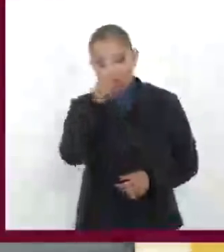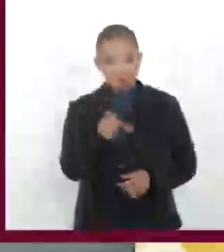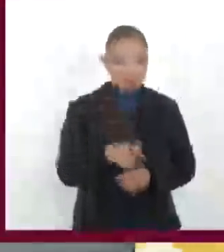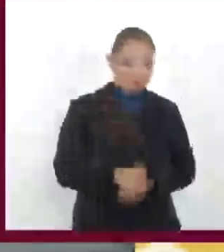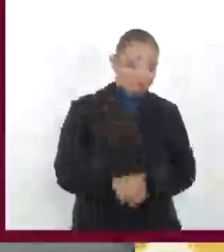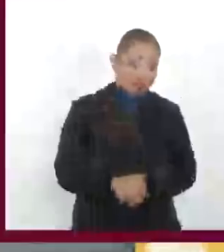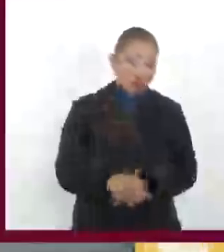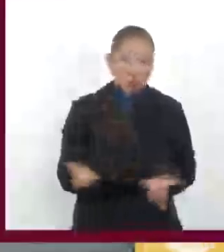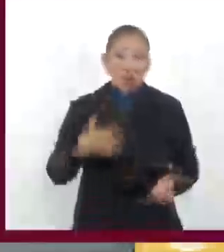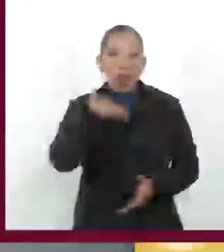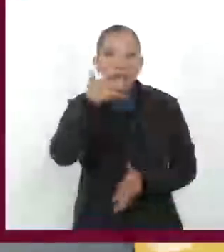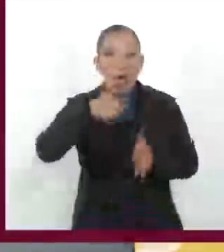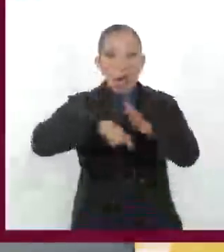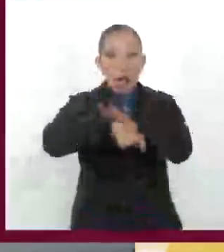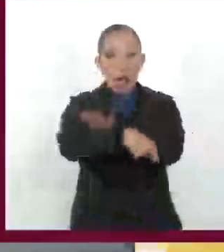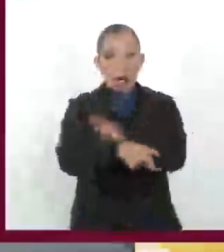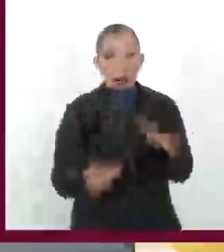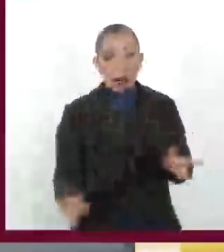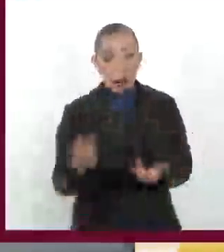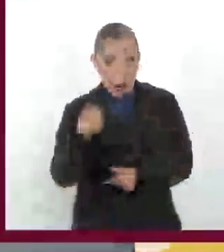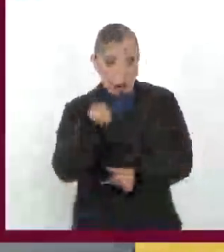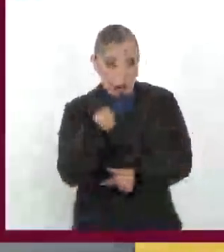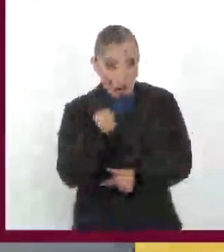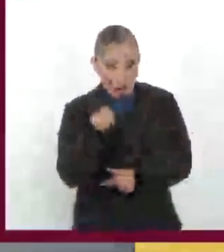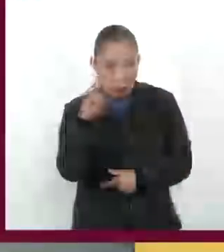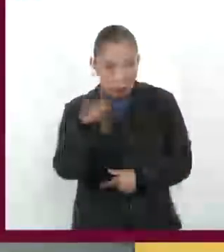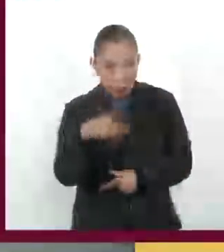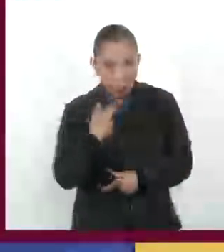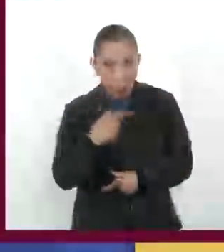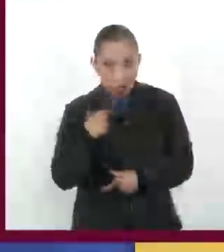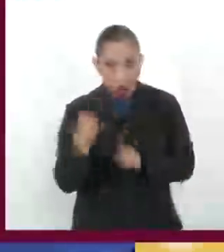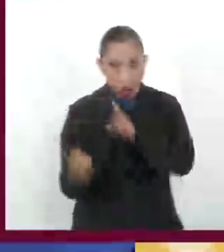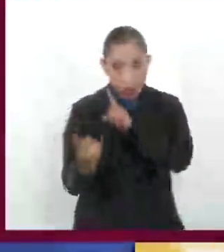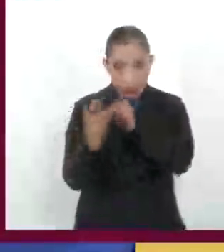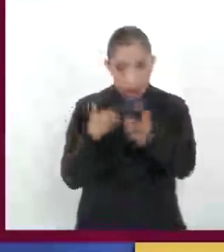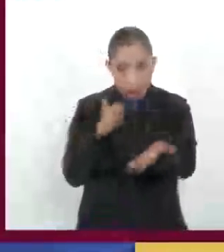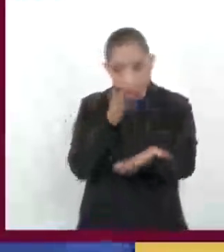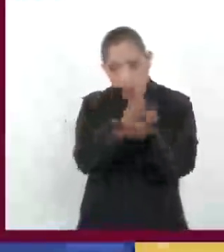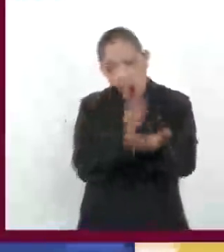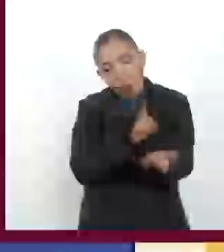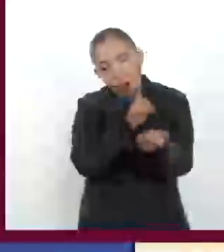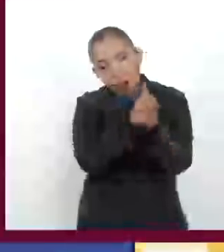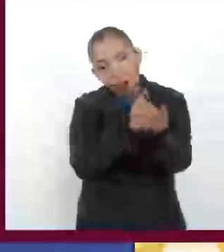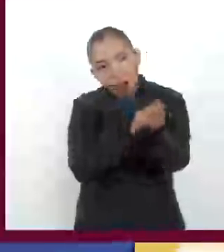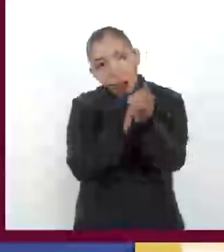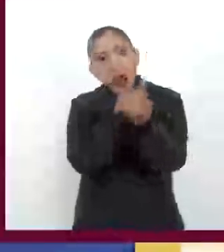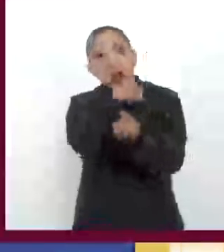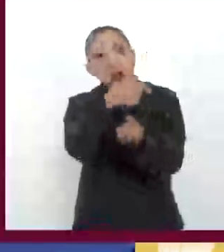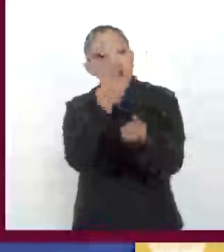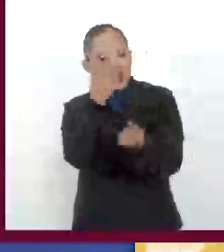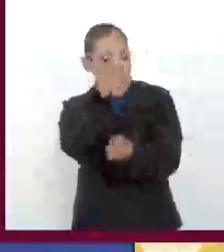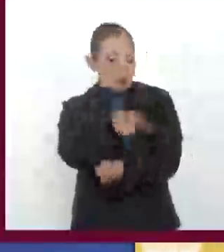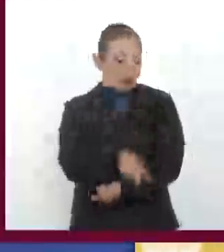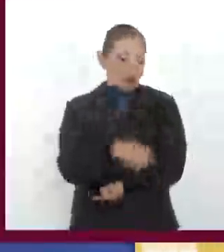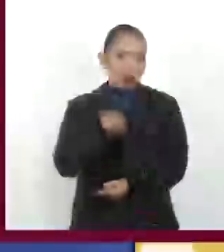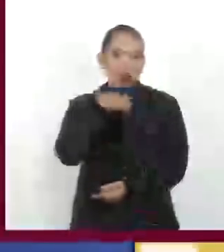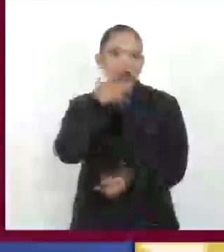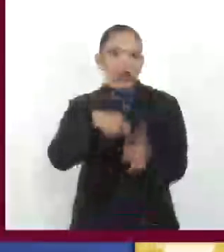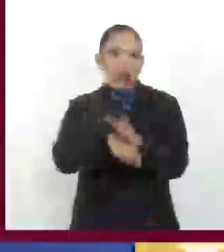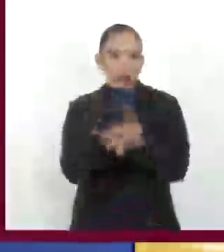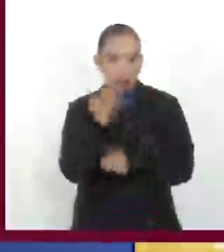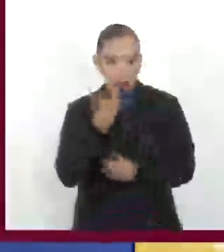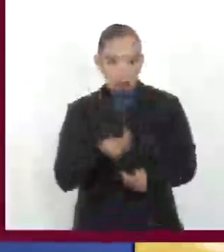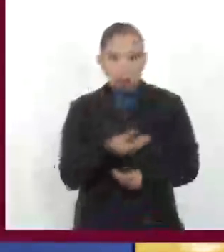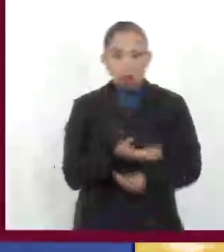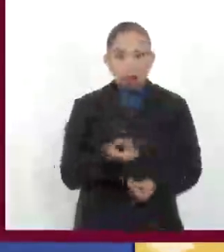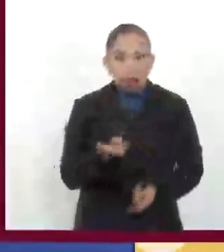lo calificaría corrupto. Bueno, a mí la gente que me ha tocado sí es como corrupta.